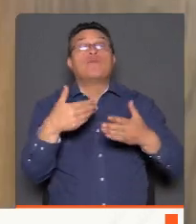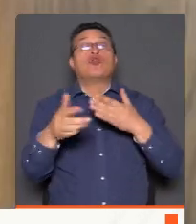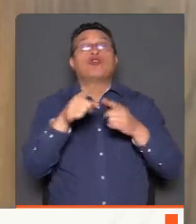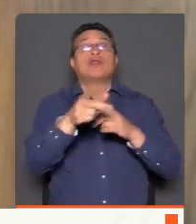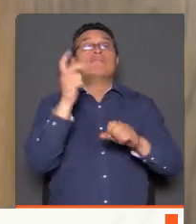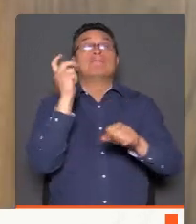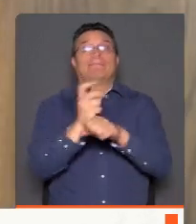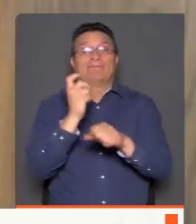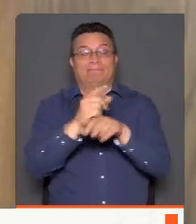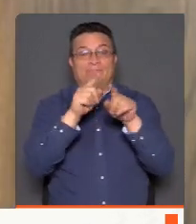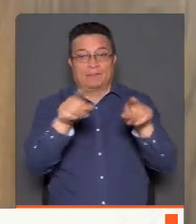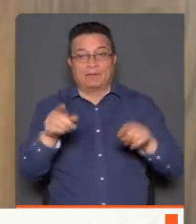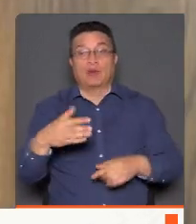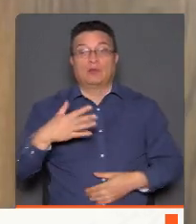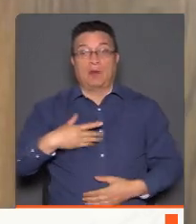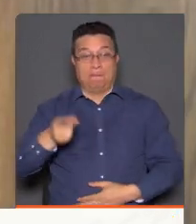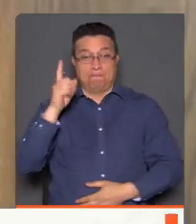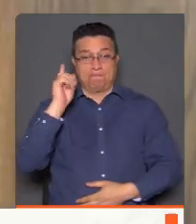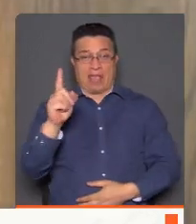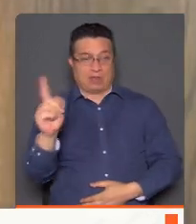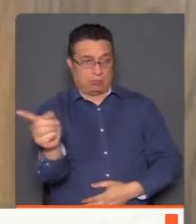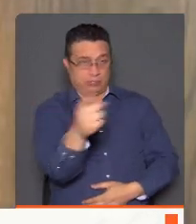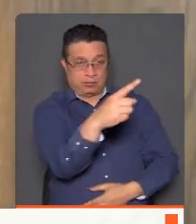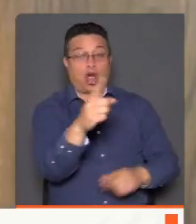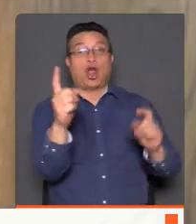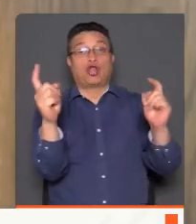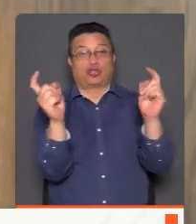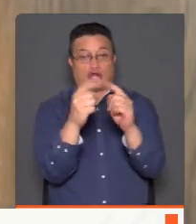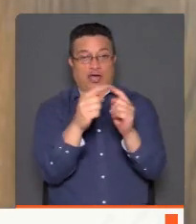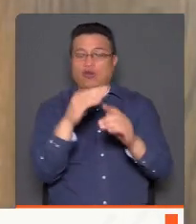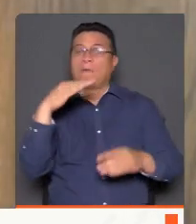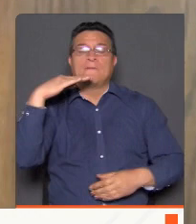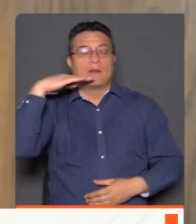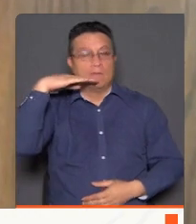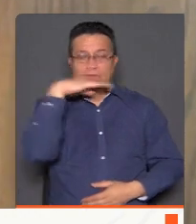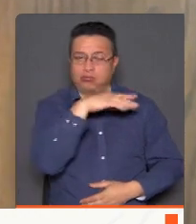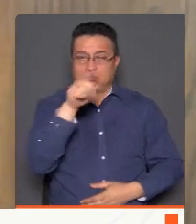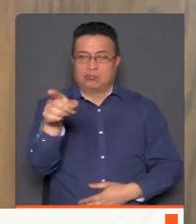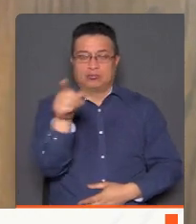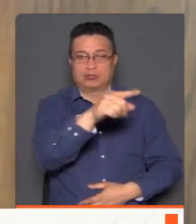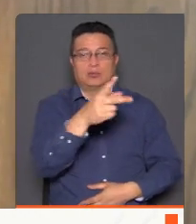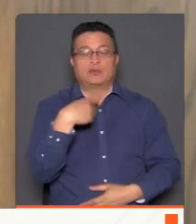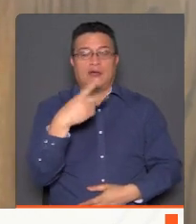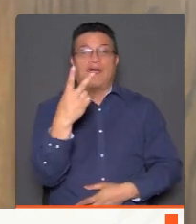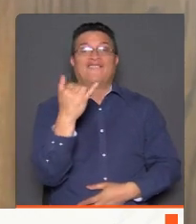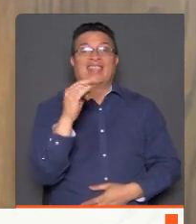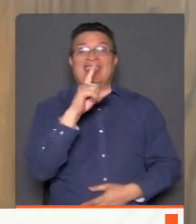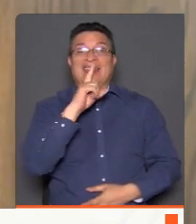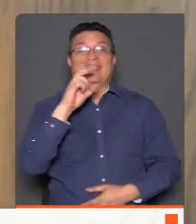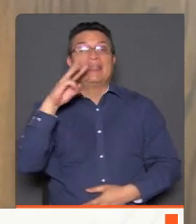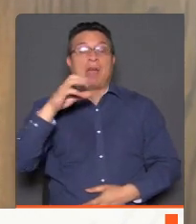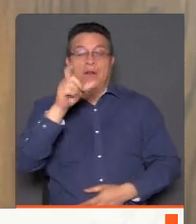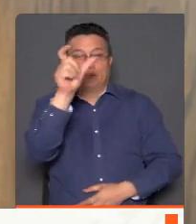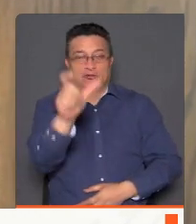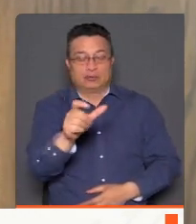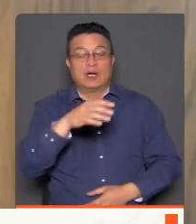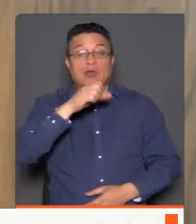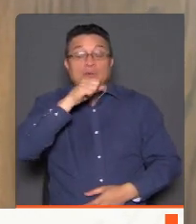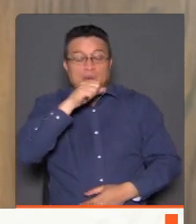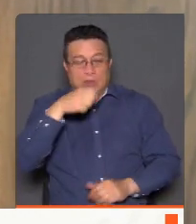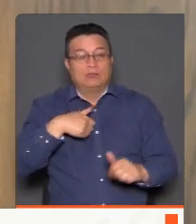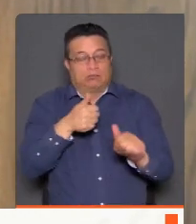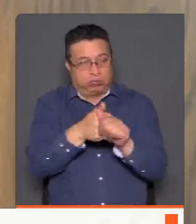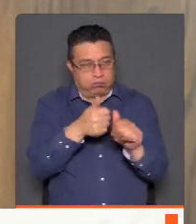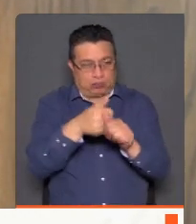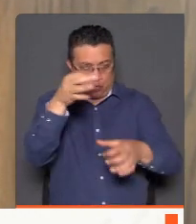asaltantes. He ordenado tomar contacto en el menor tiempo posible con la víctima afectada, esta persona mayor, para brindarle asesoría